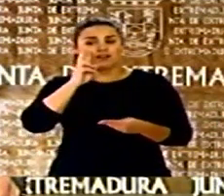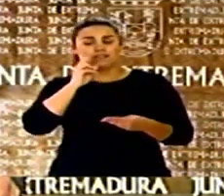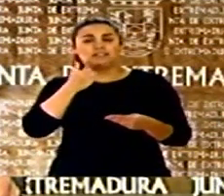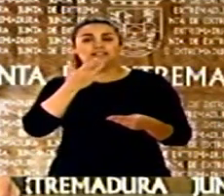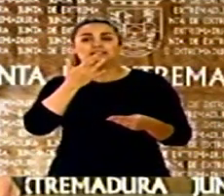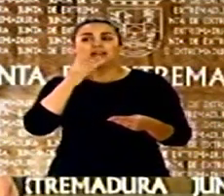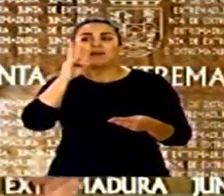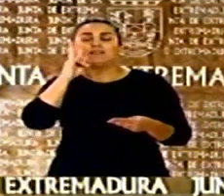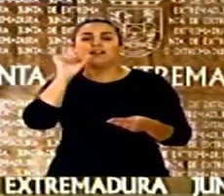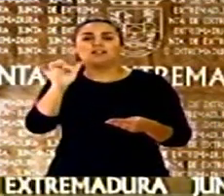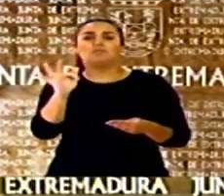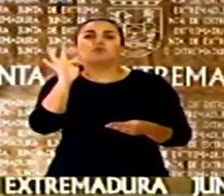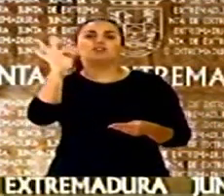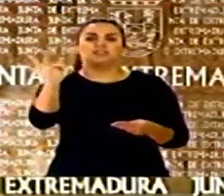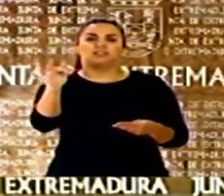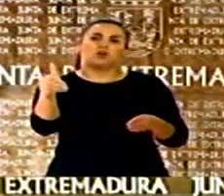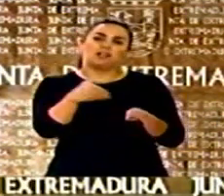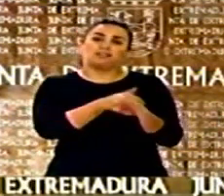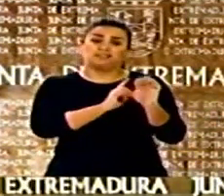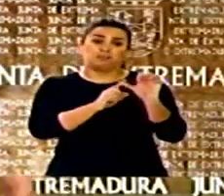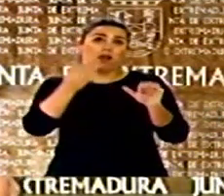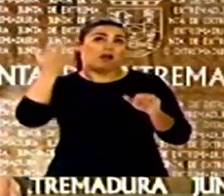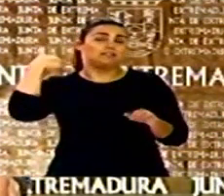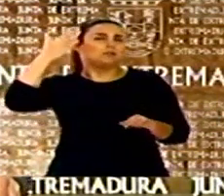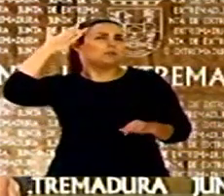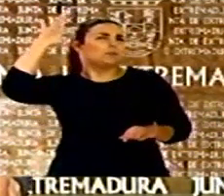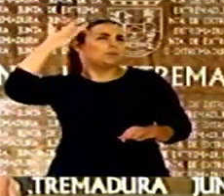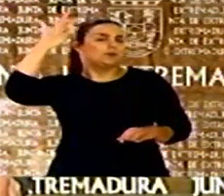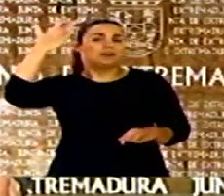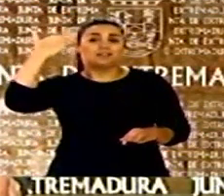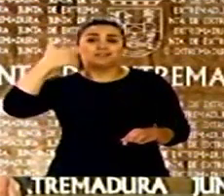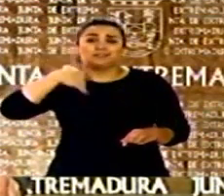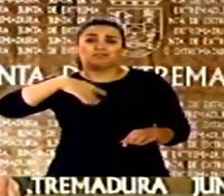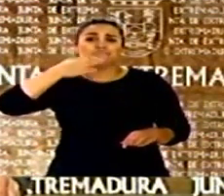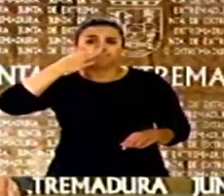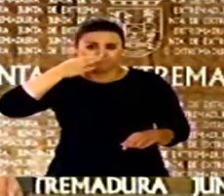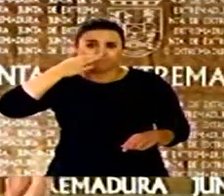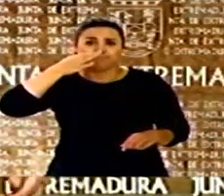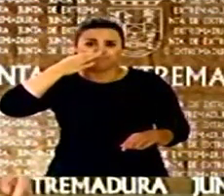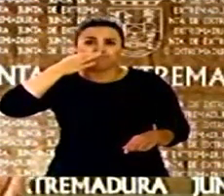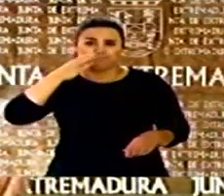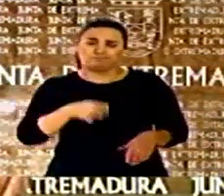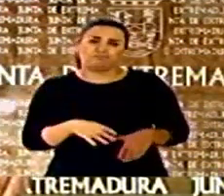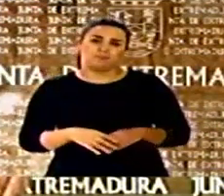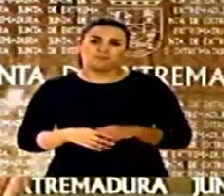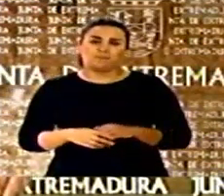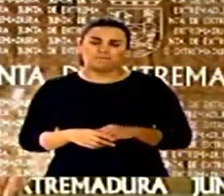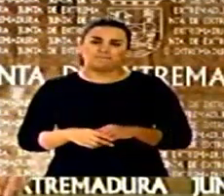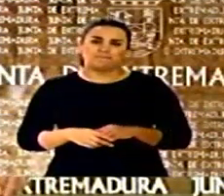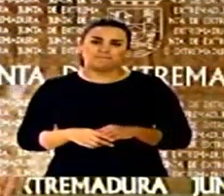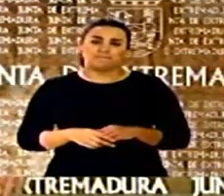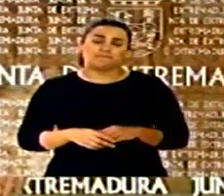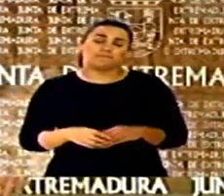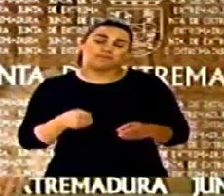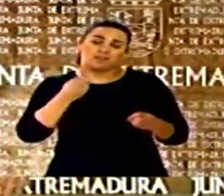Buenos días. ¿Queda tiempo para dar cumplimiento a todas las promesas que se hicieron a principio de legislatura? La mayor parte de ellas están